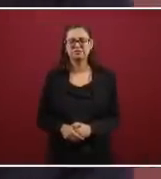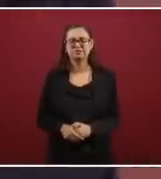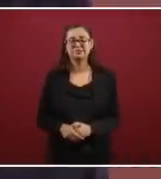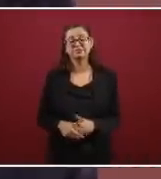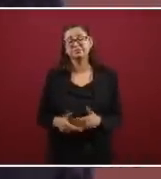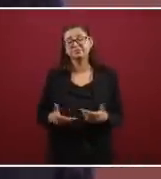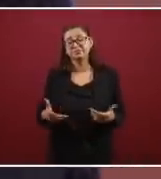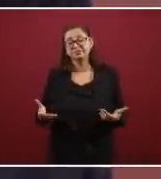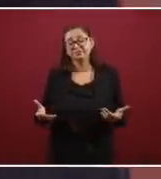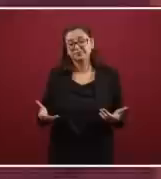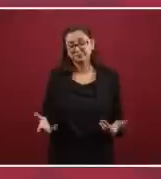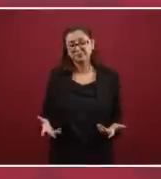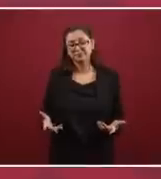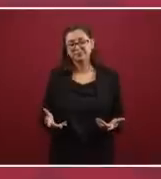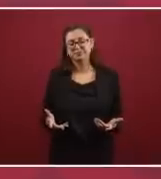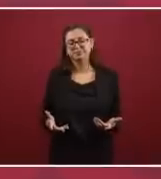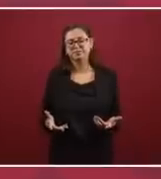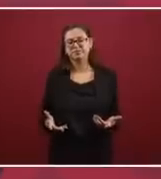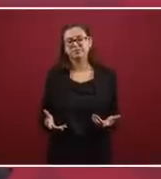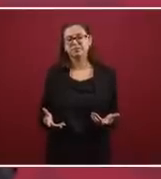Entonces, hay que